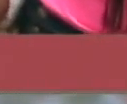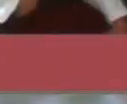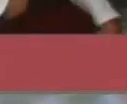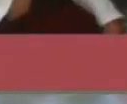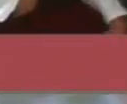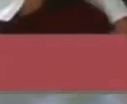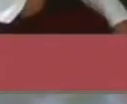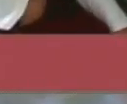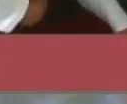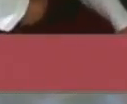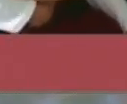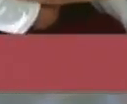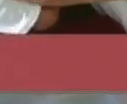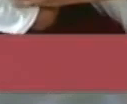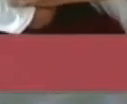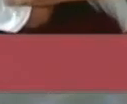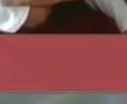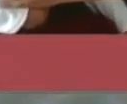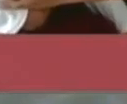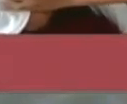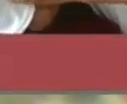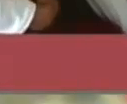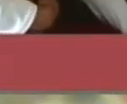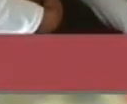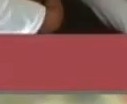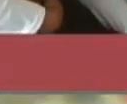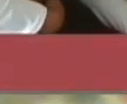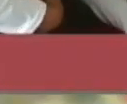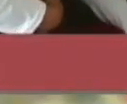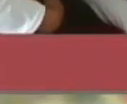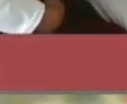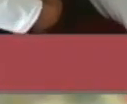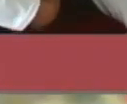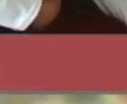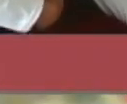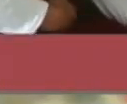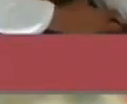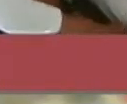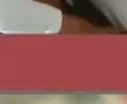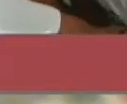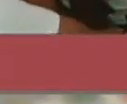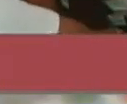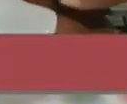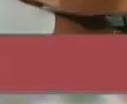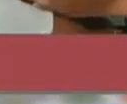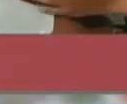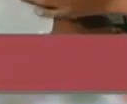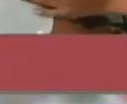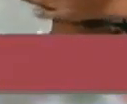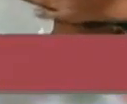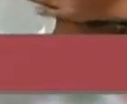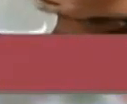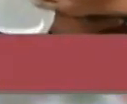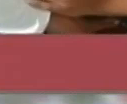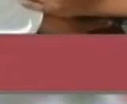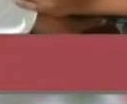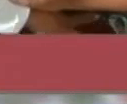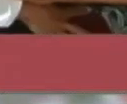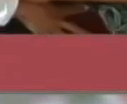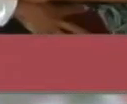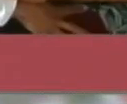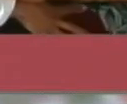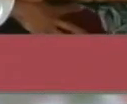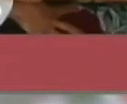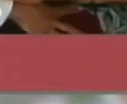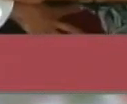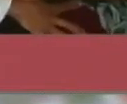tal manera de evitar el resurgimiento. También quiero recordar que el año, hace dos años, en la 1918,